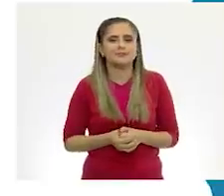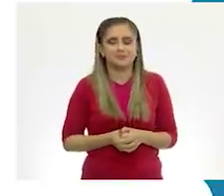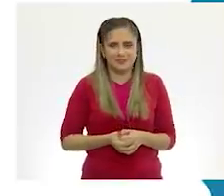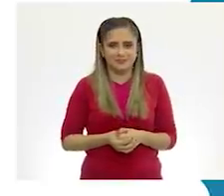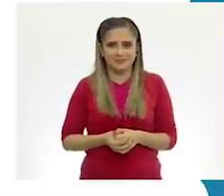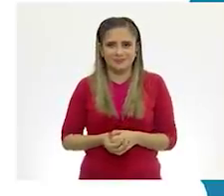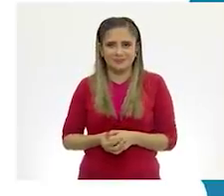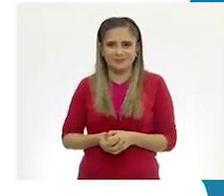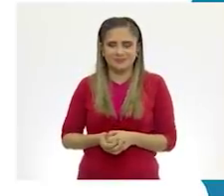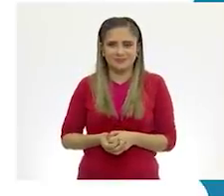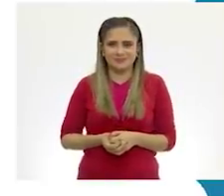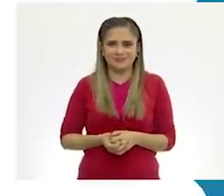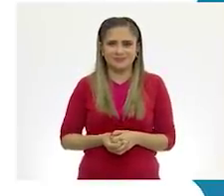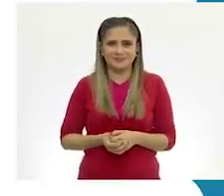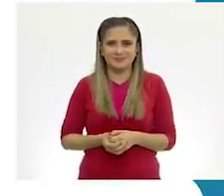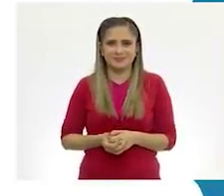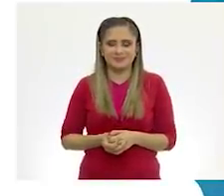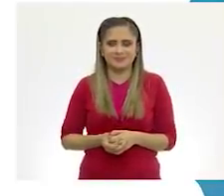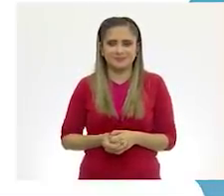aprendeencasa.cep.gov.mx.